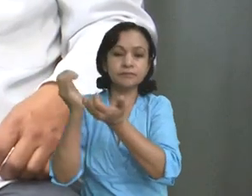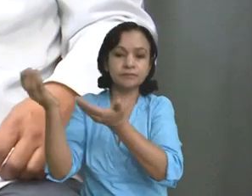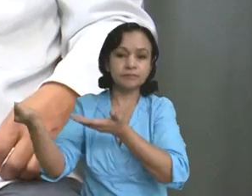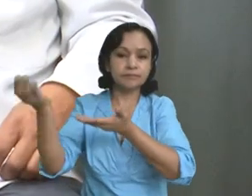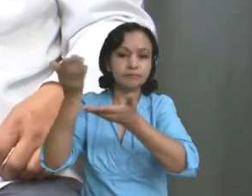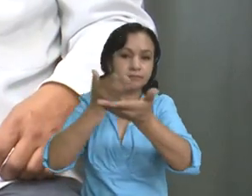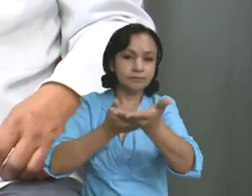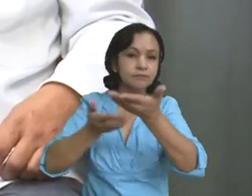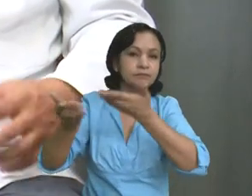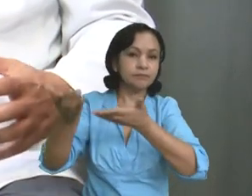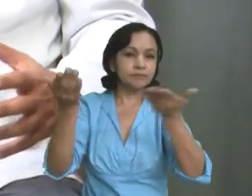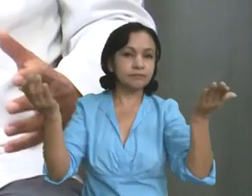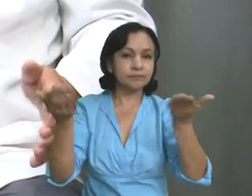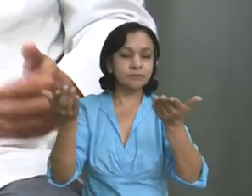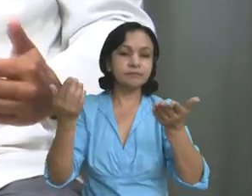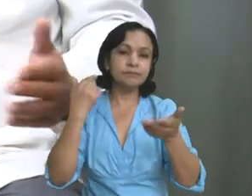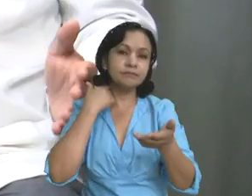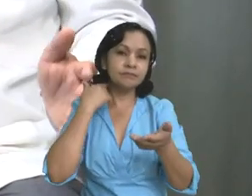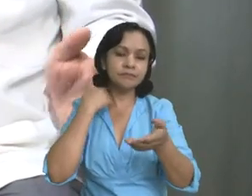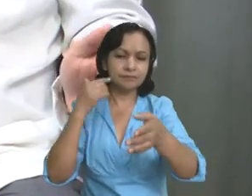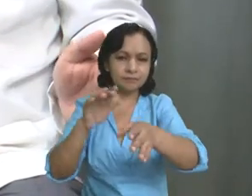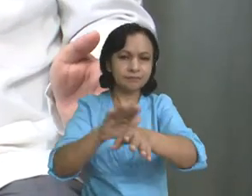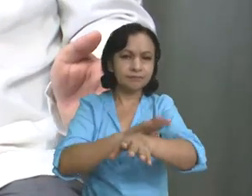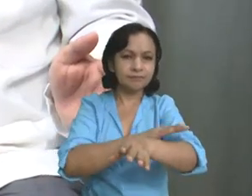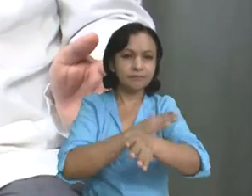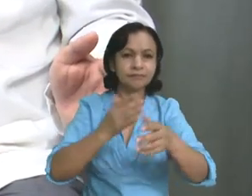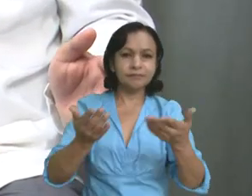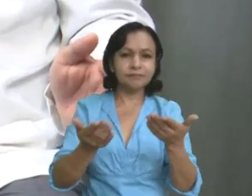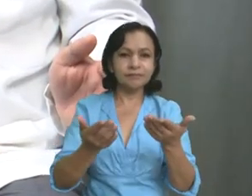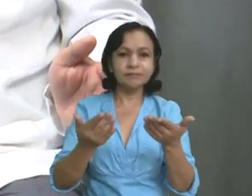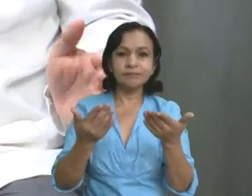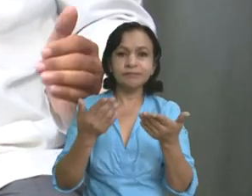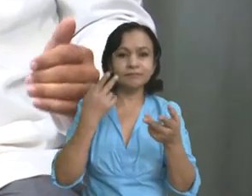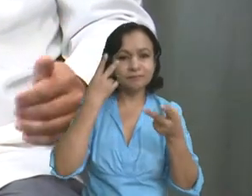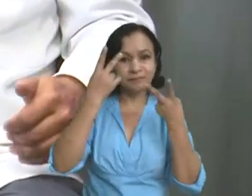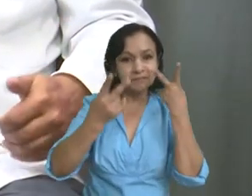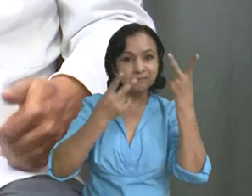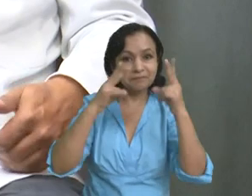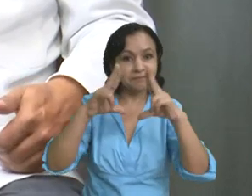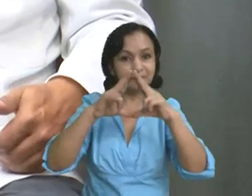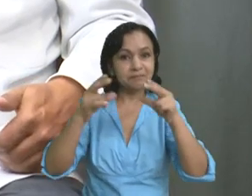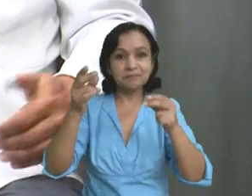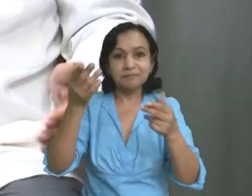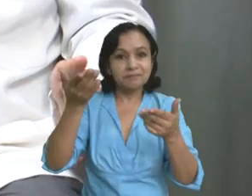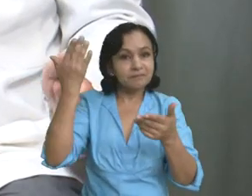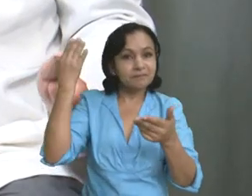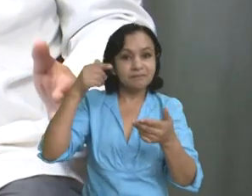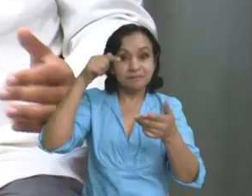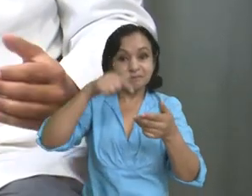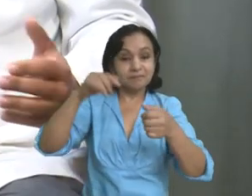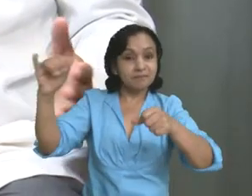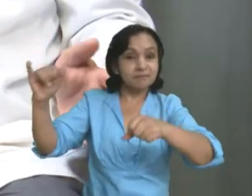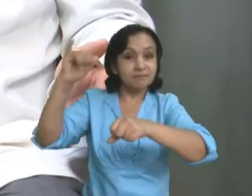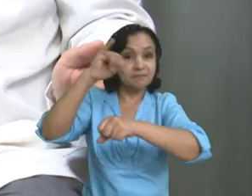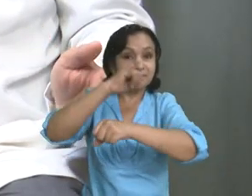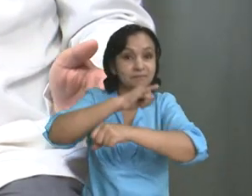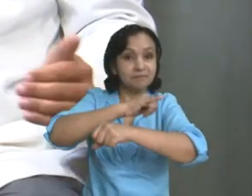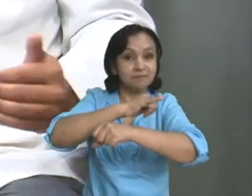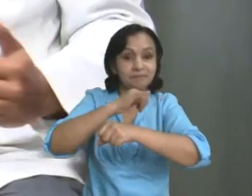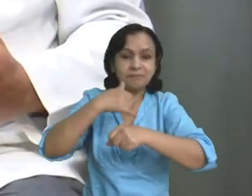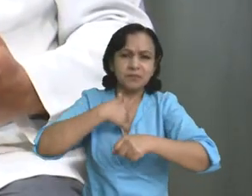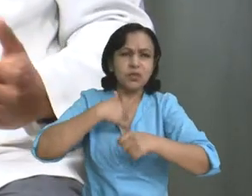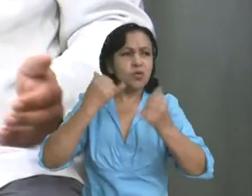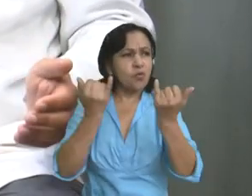Hemos dicho muchas veces que yo siento, nunca había tenido la oportunidad de visitar Nicaragua, pero hoy llegamos hace 5 días, me parece que estoy en